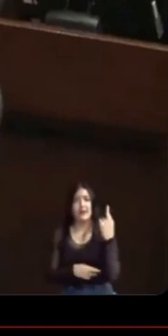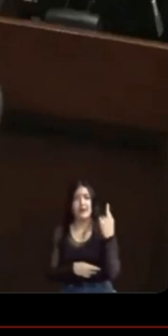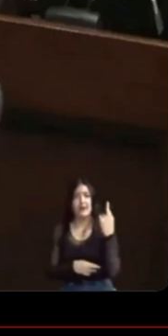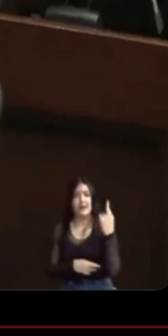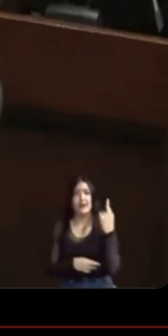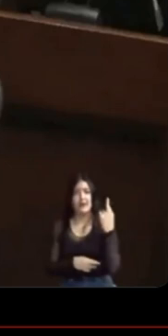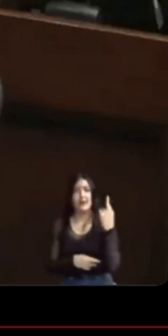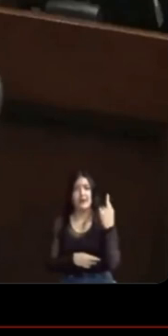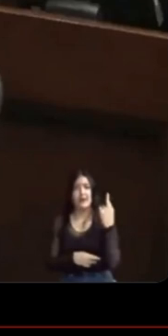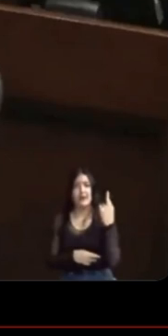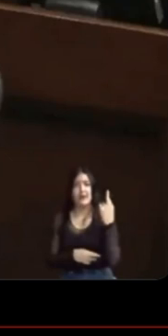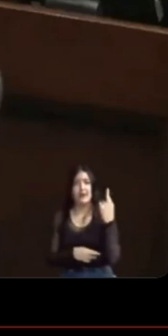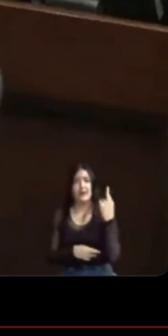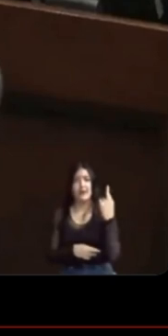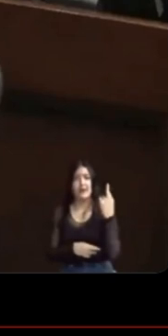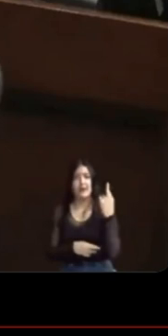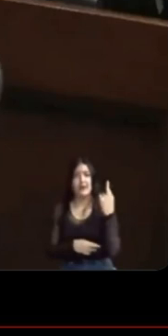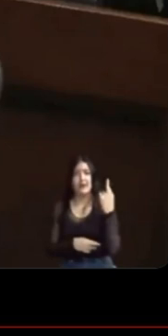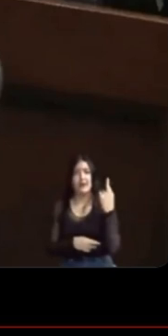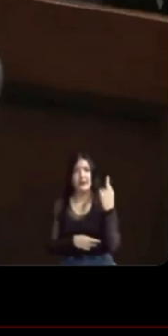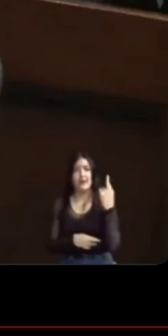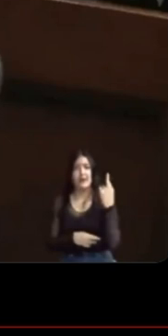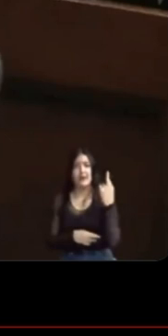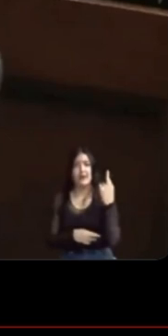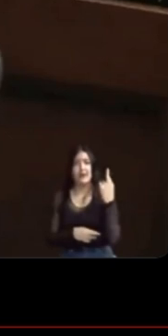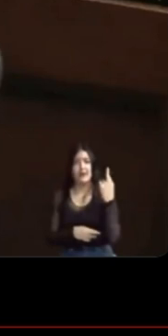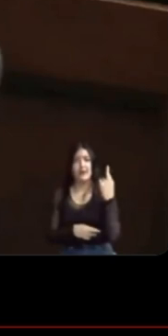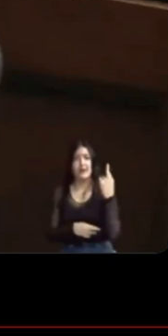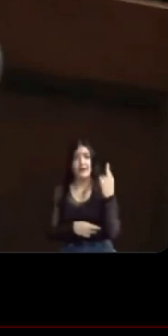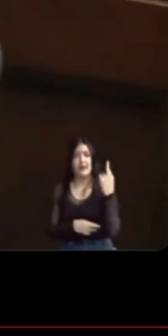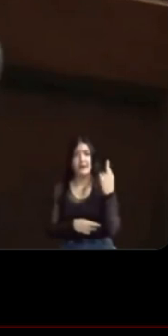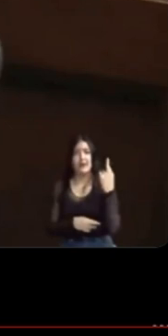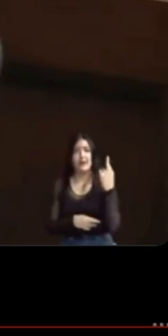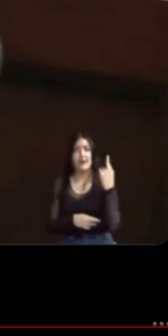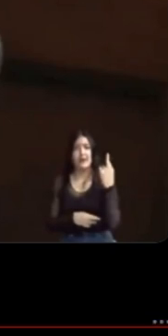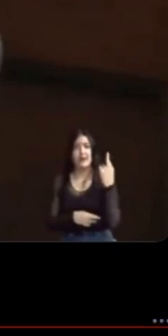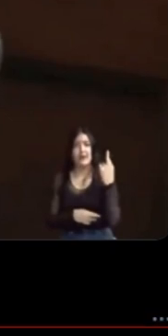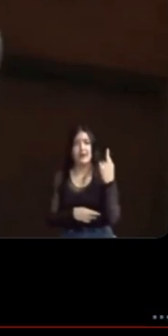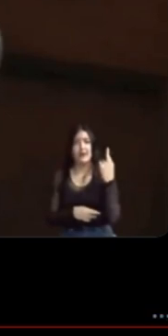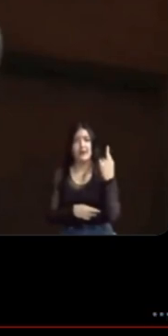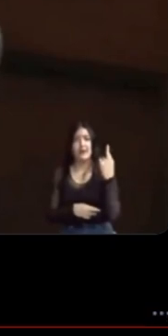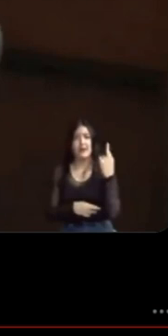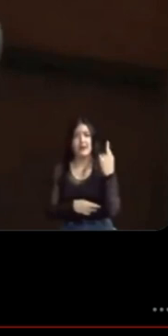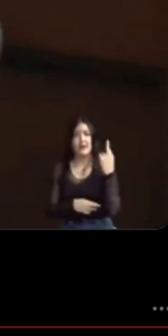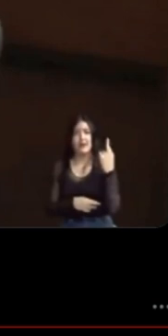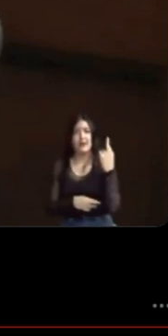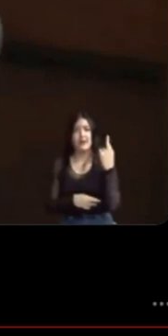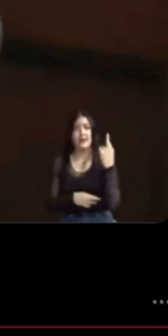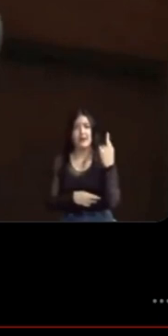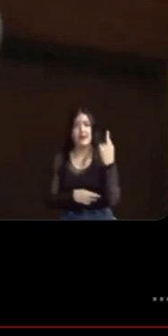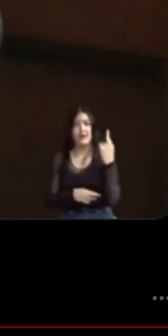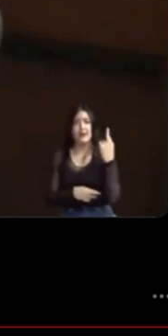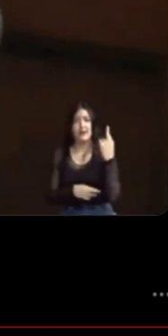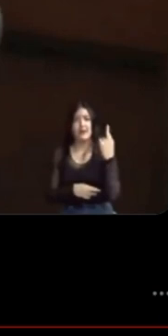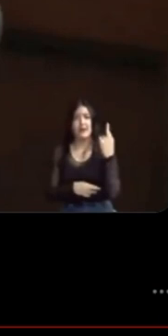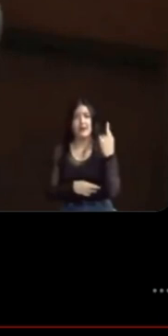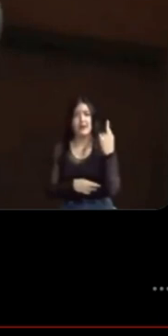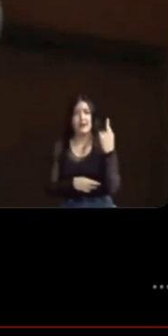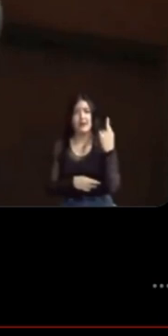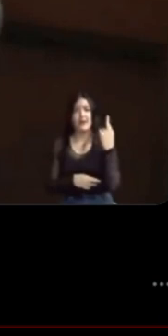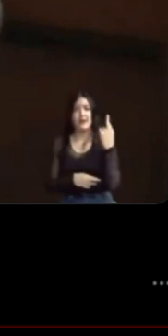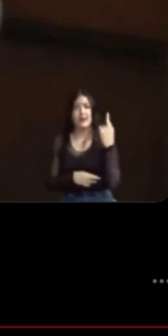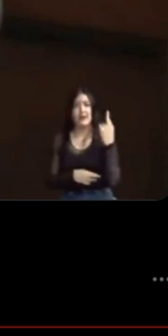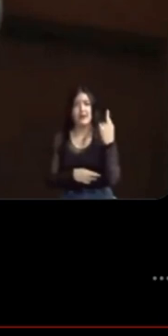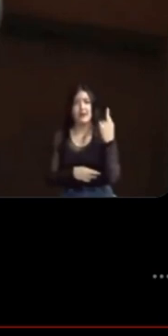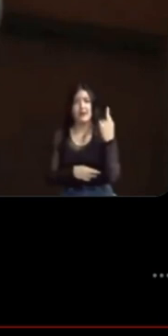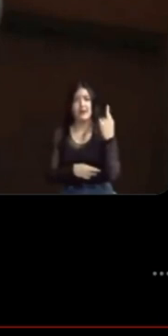dólares. Difícilmente se me ocurre a mí otro país como socio comercial en el que tengamos la ventaja que hoy tenemos con Israel para